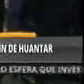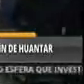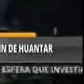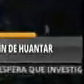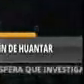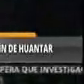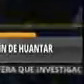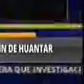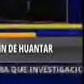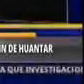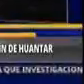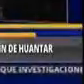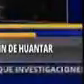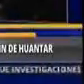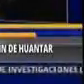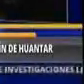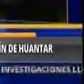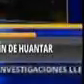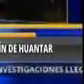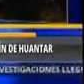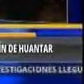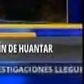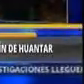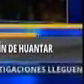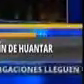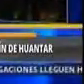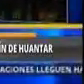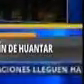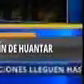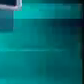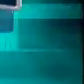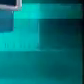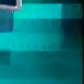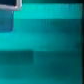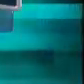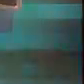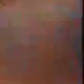Juan Jiménez sobre que van a presentar una denuncia penal.